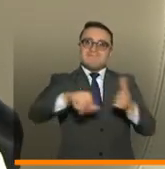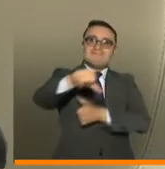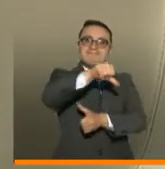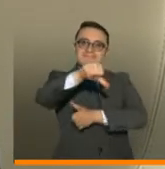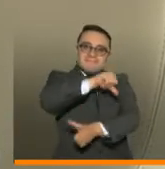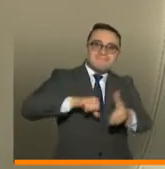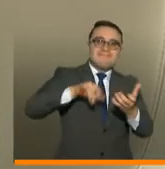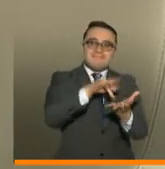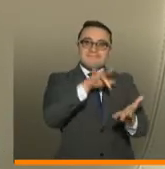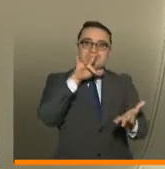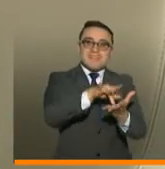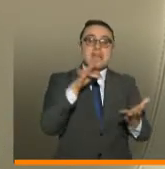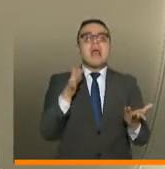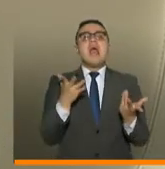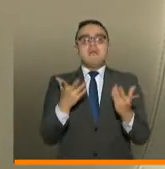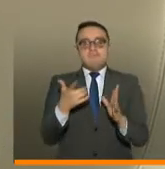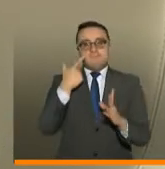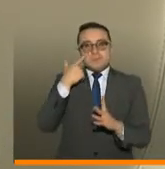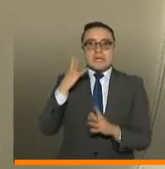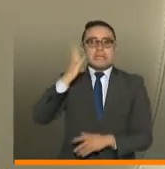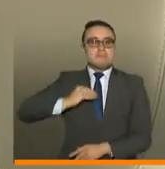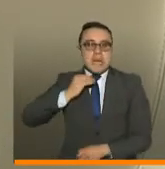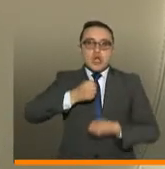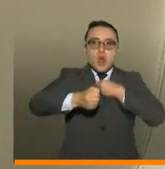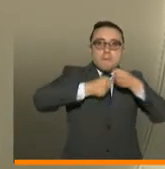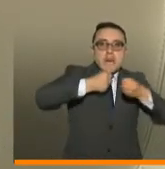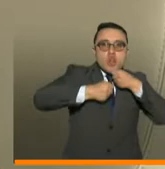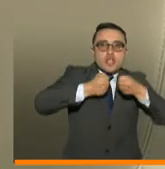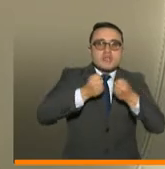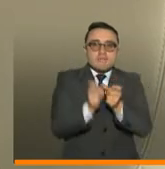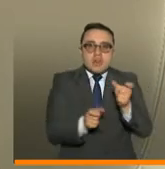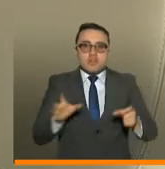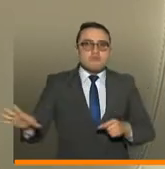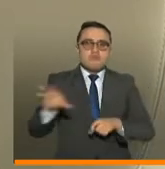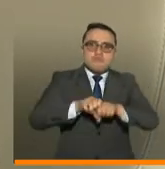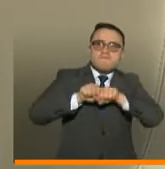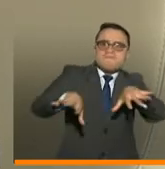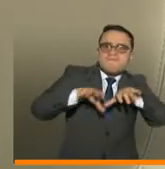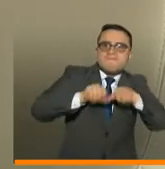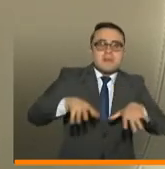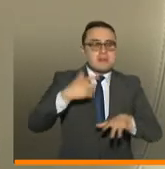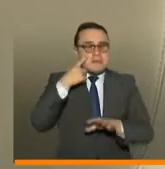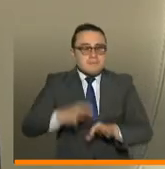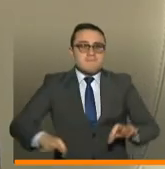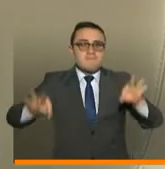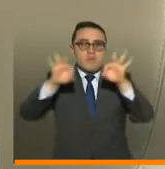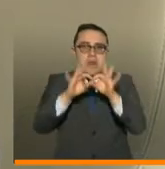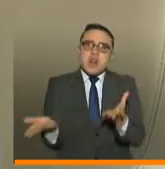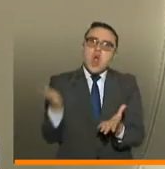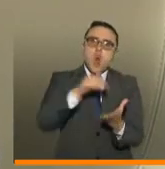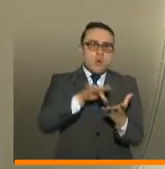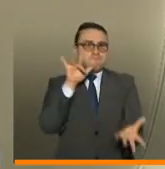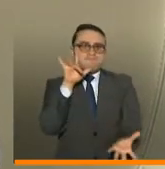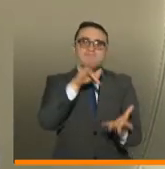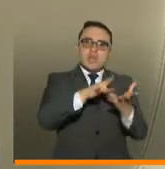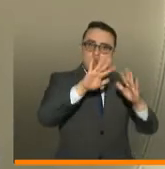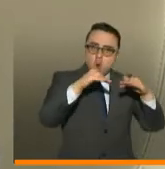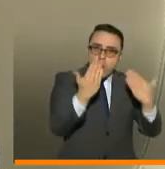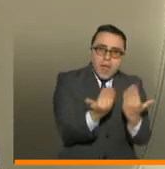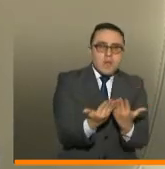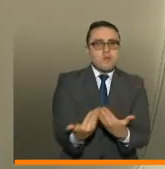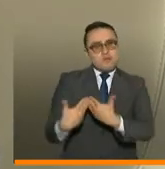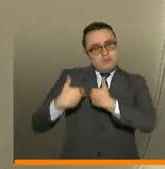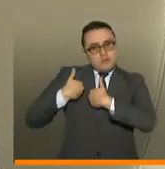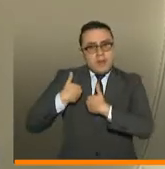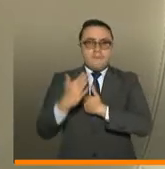todos contribuyendo a dar más información para dejar ver lo importante que es reencontrarnos presencialmente. Obviamente, con responsabilidad, trabajando de la